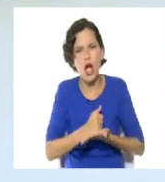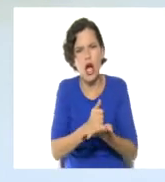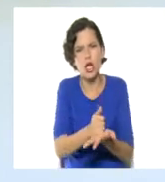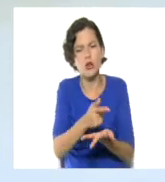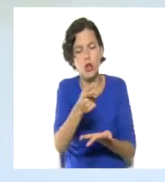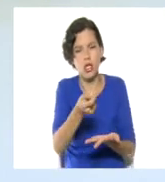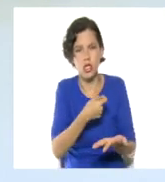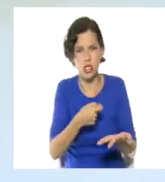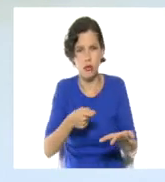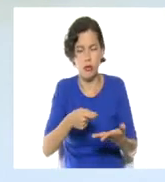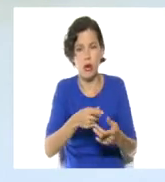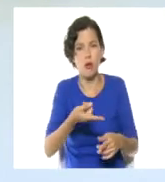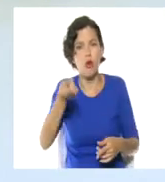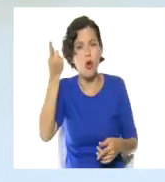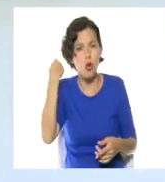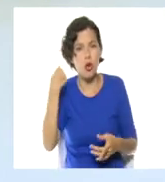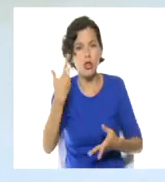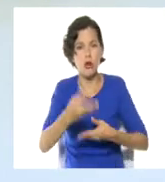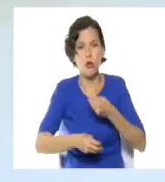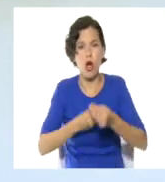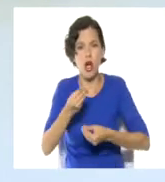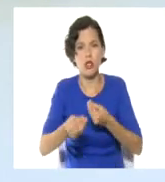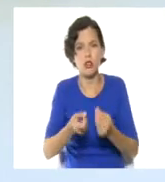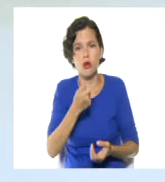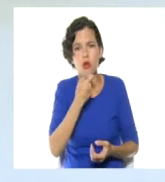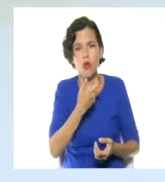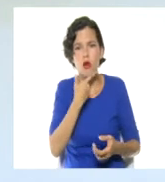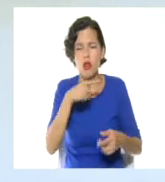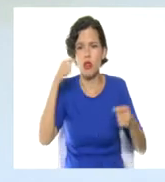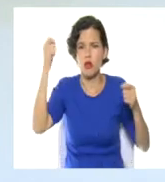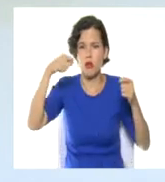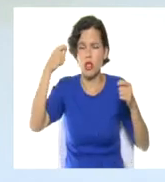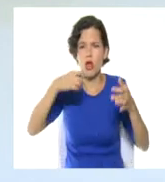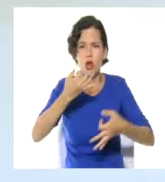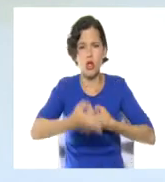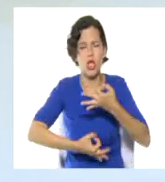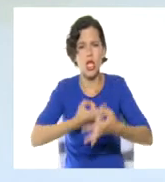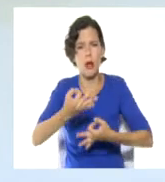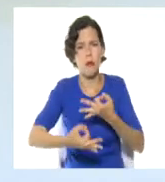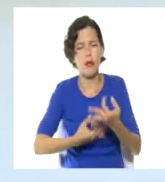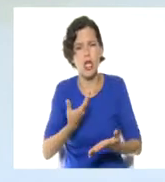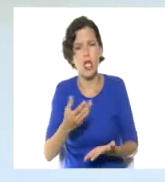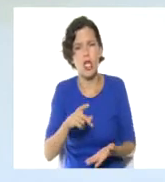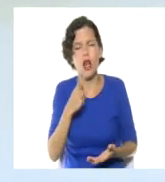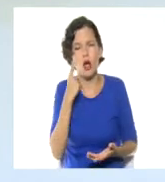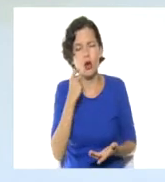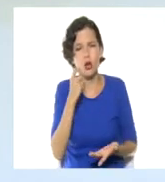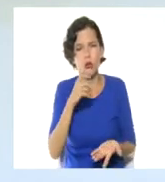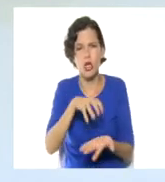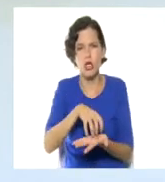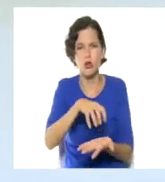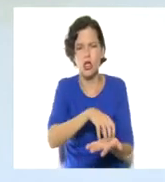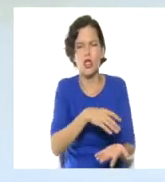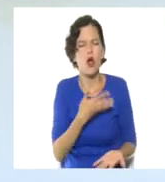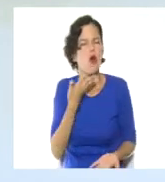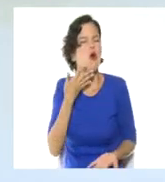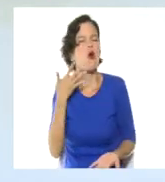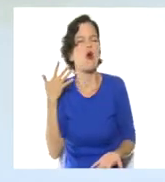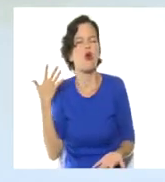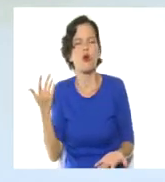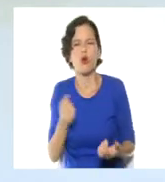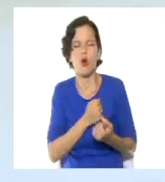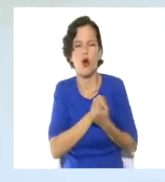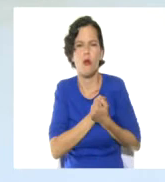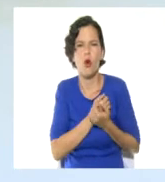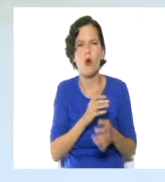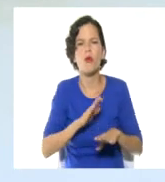ese mapa y, por último, elaborar un lindo video en donde explique las tradiciones de su estado con orgullo, con amor, porque